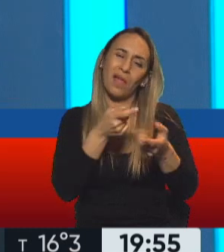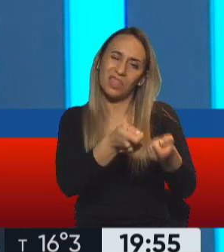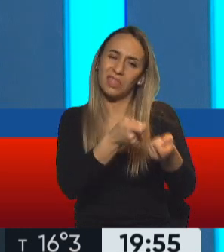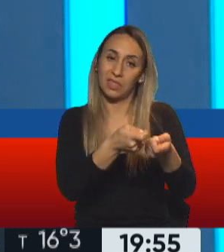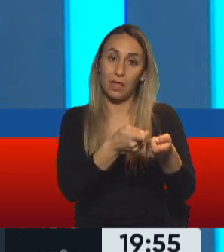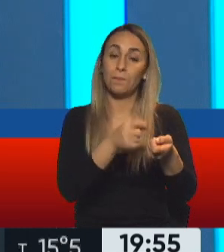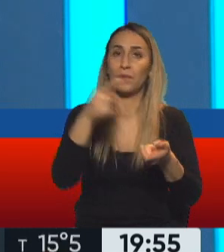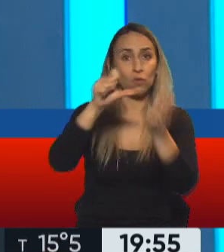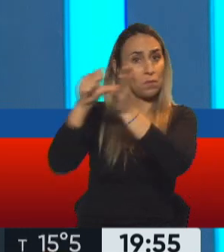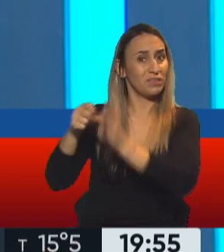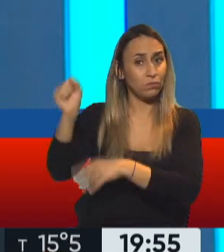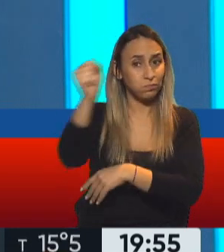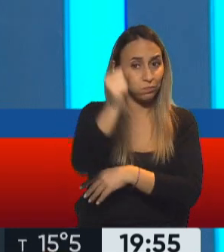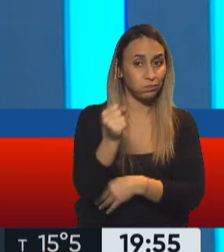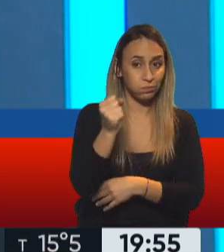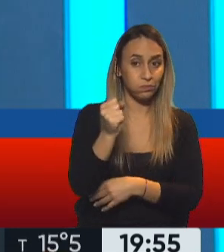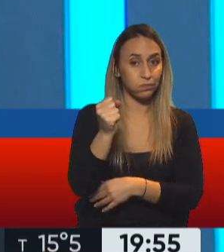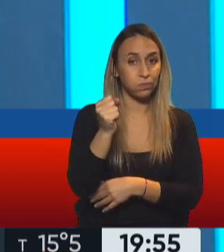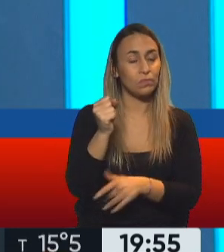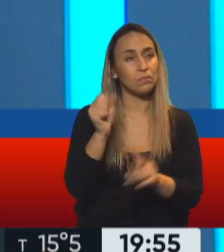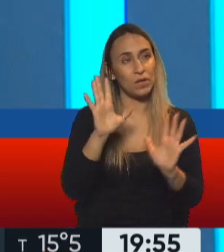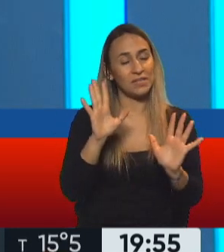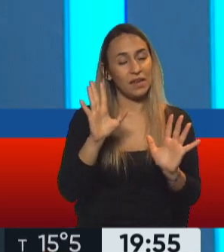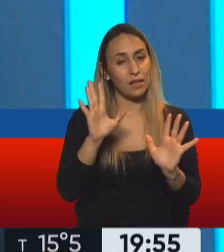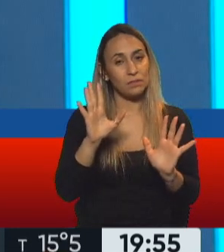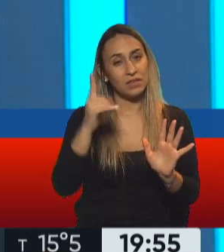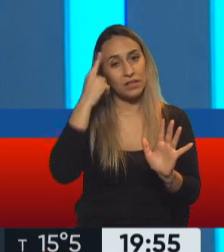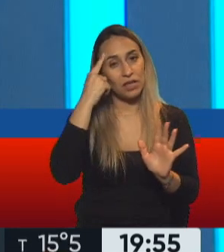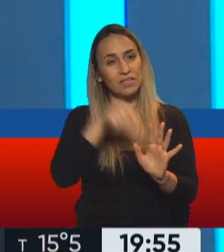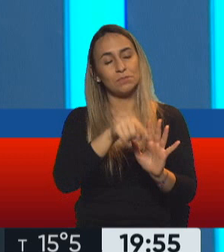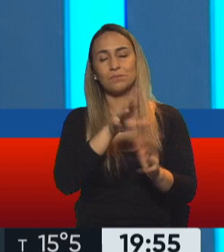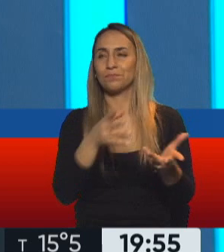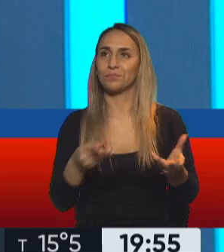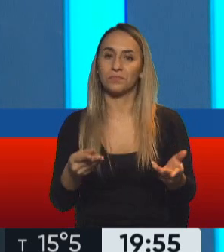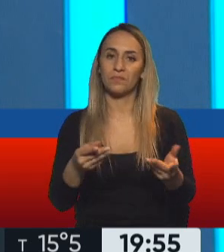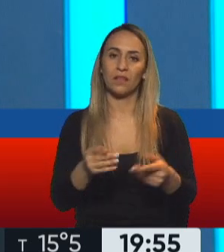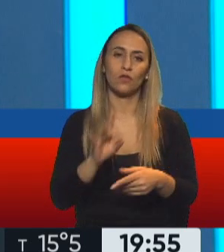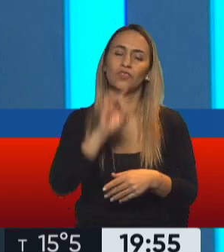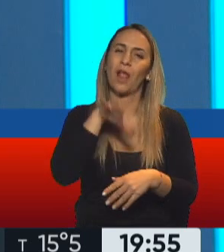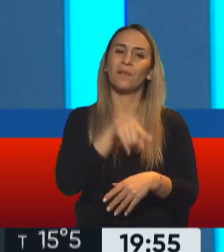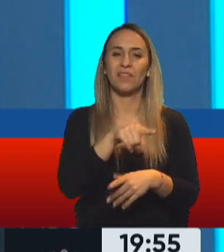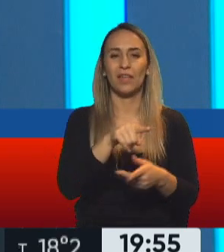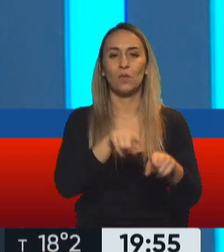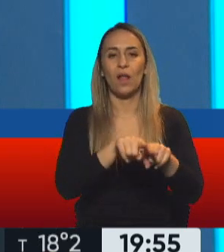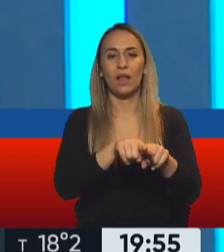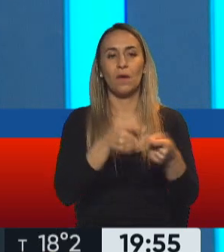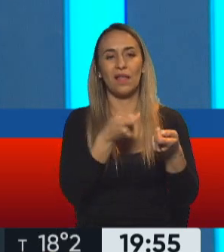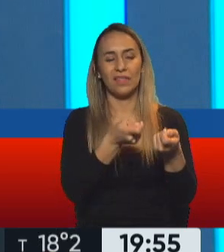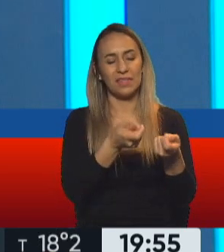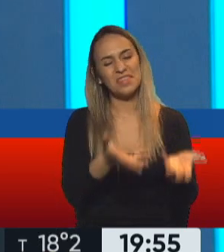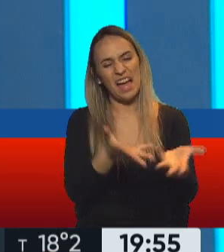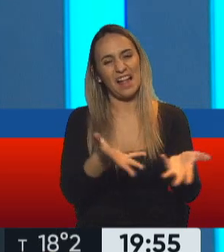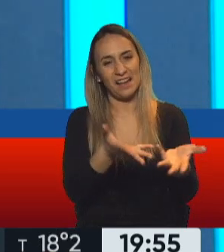ha hecho en algunos países del mundo. Está bien. Yo creo que eso no es solamente lo que hay que hacer, porque no es solamente un problema de estímulo, sino también